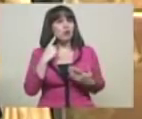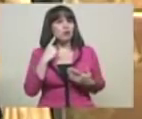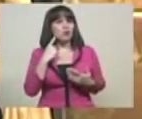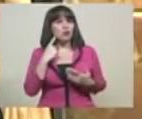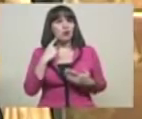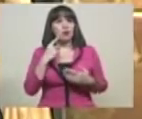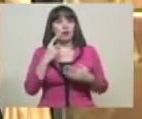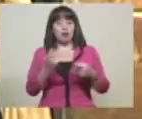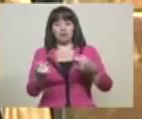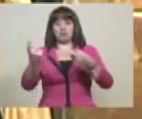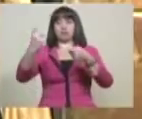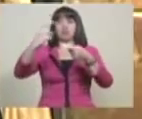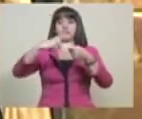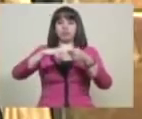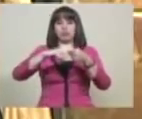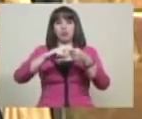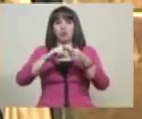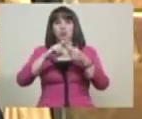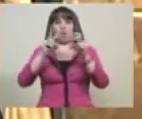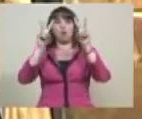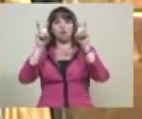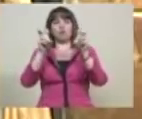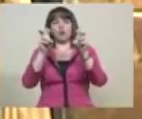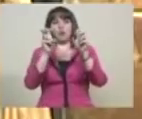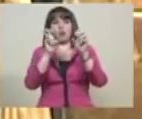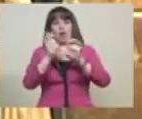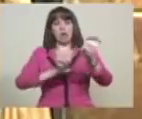Un anclaje revaluador.